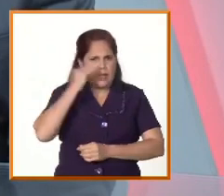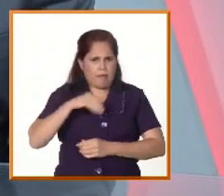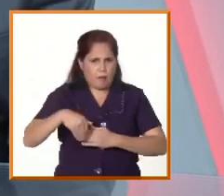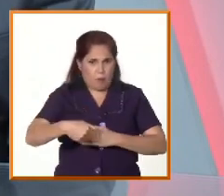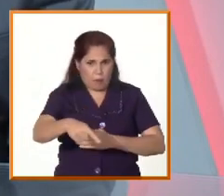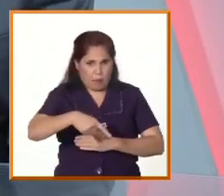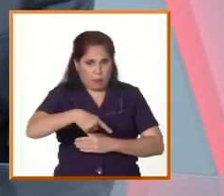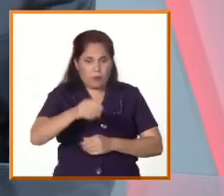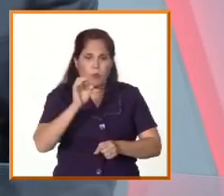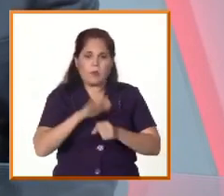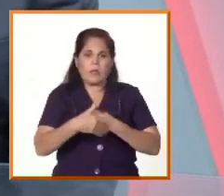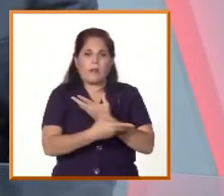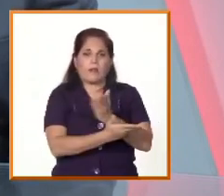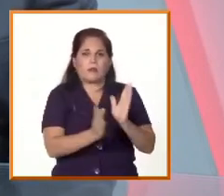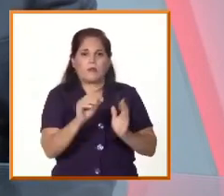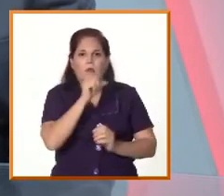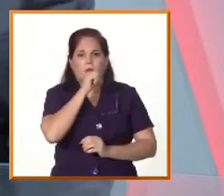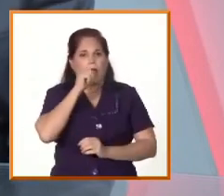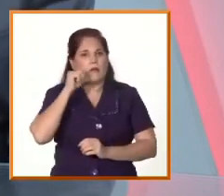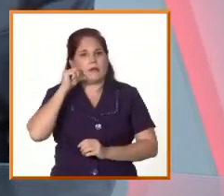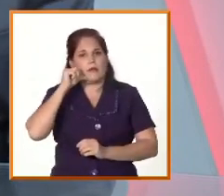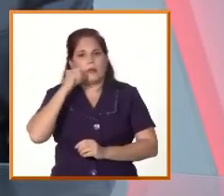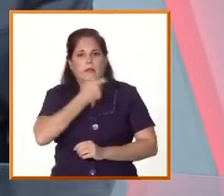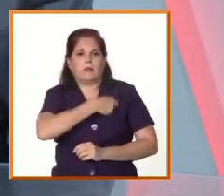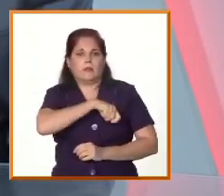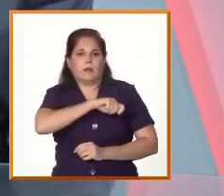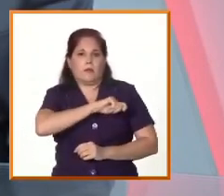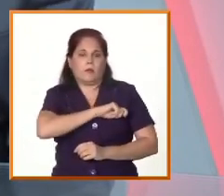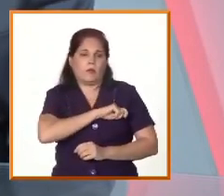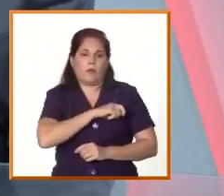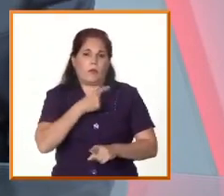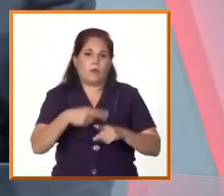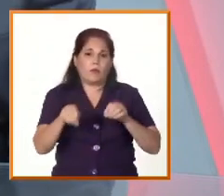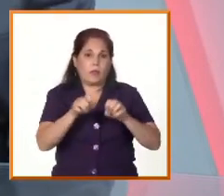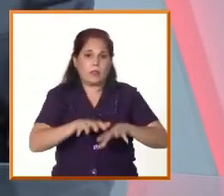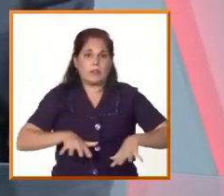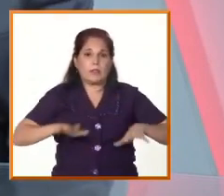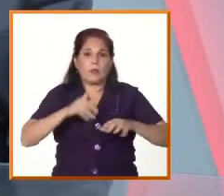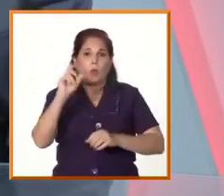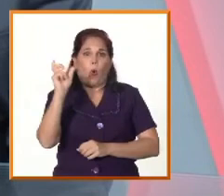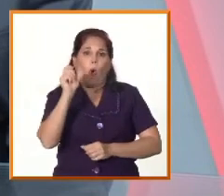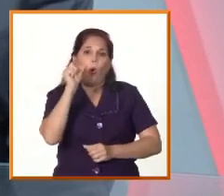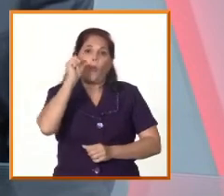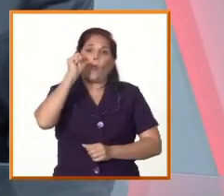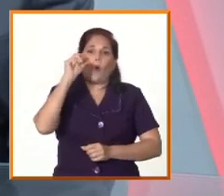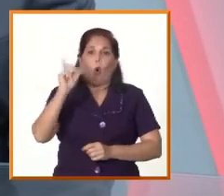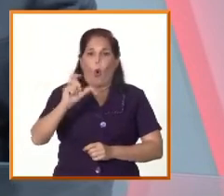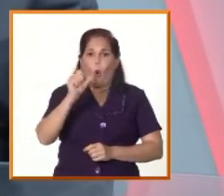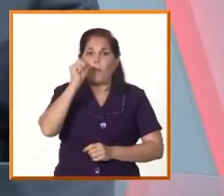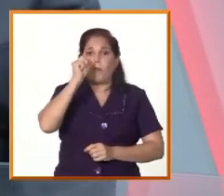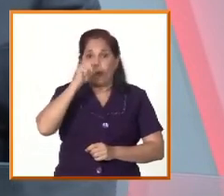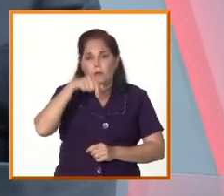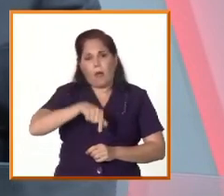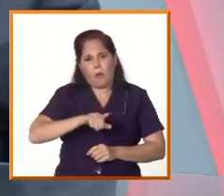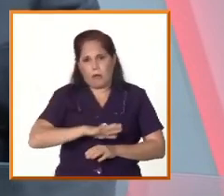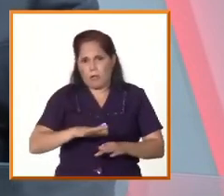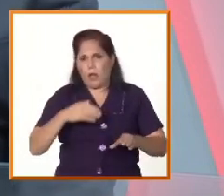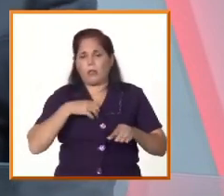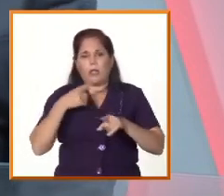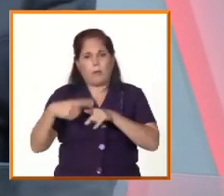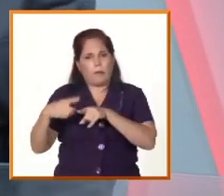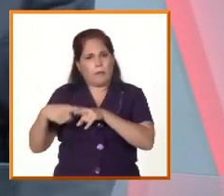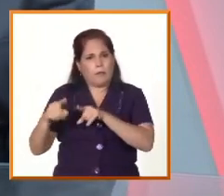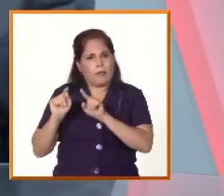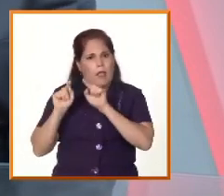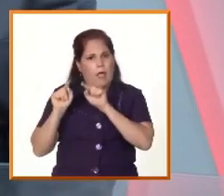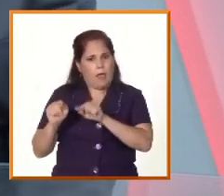iniciaremos la distribución del aceite de la población hay una situación favorable la compota al inicio de año fue complejo ya el país dispone de materia prima